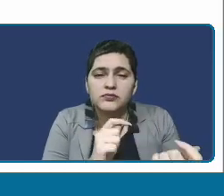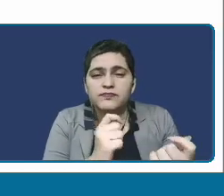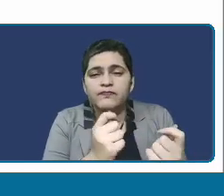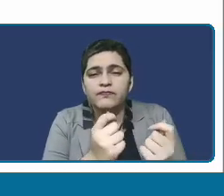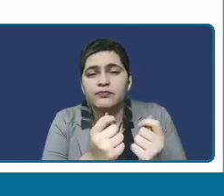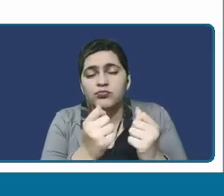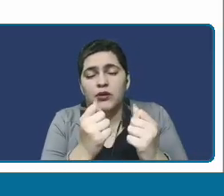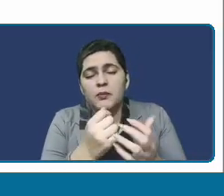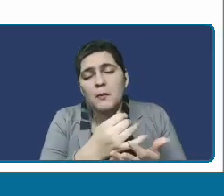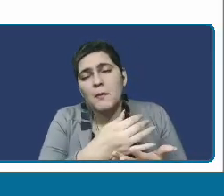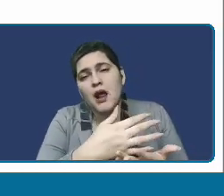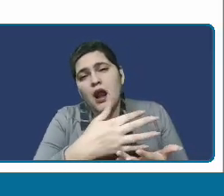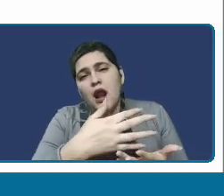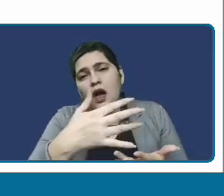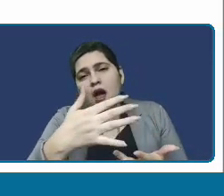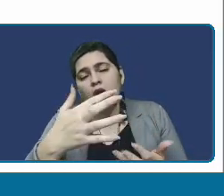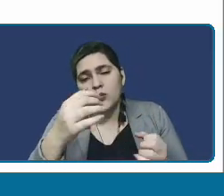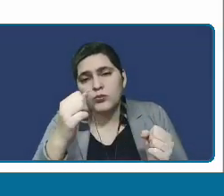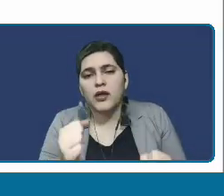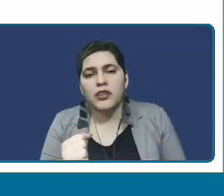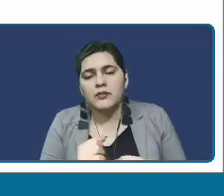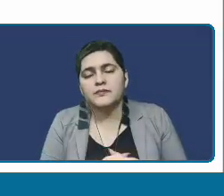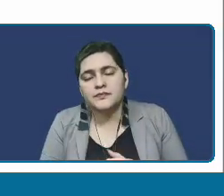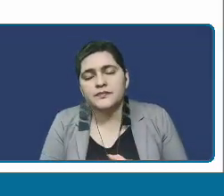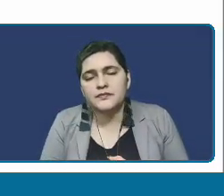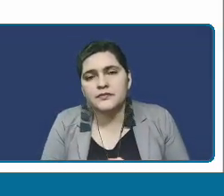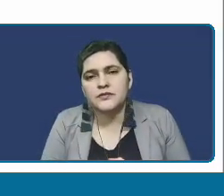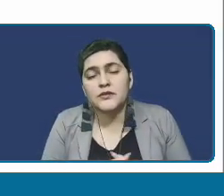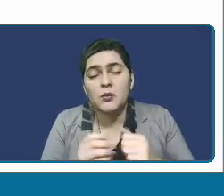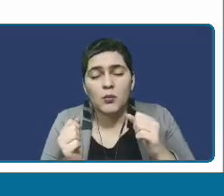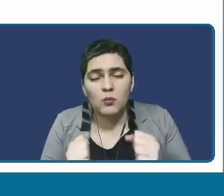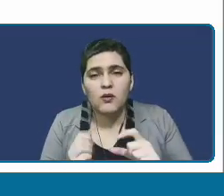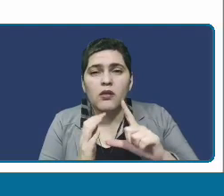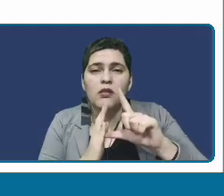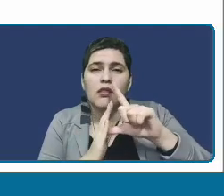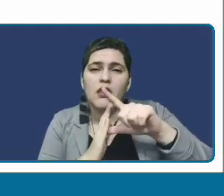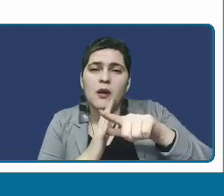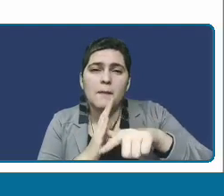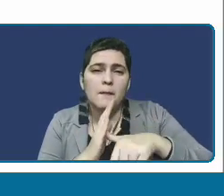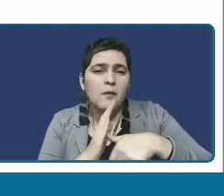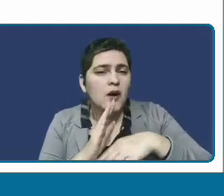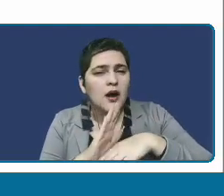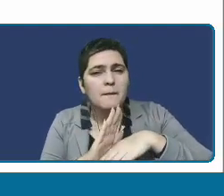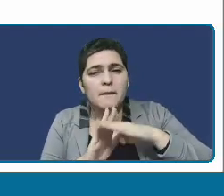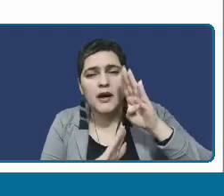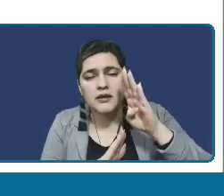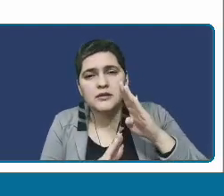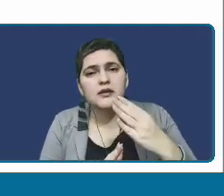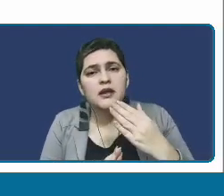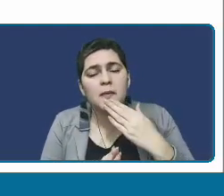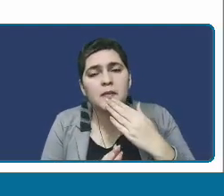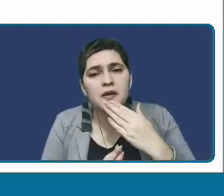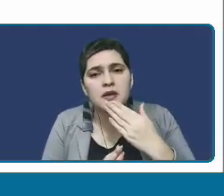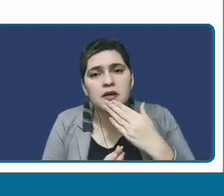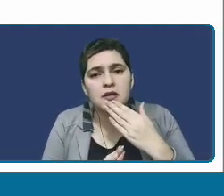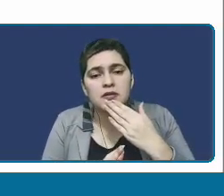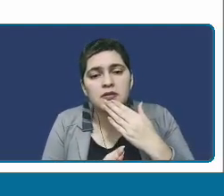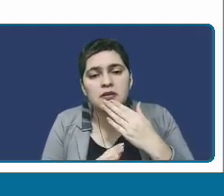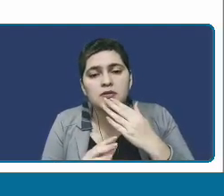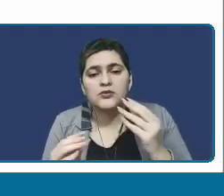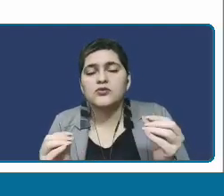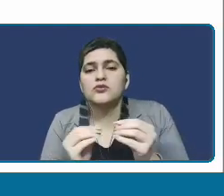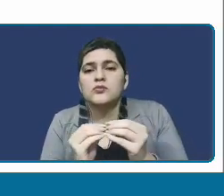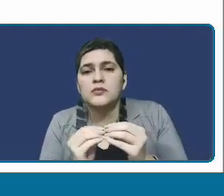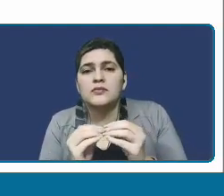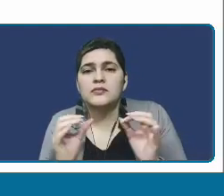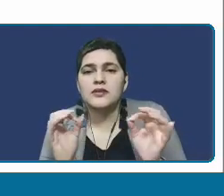alargar, ¿ya? Entonces me puedo demorar mucho más. Y sumado a todo lo anterior que he dicho, es por eso que se les presentan las